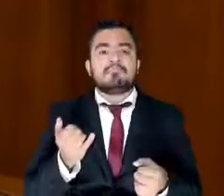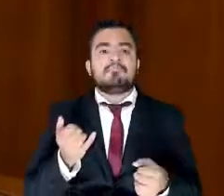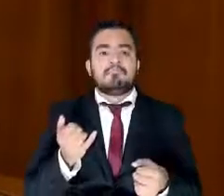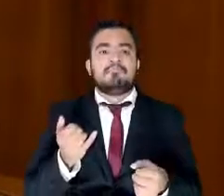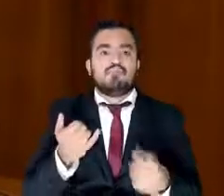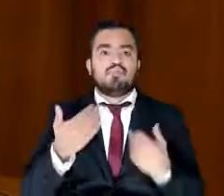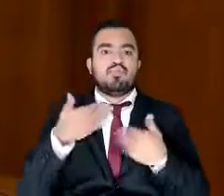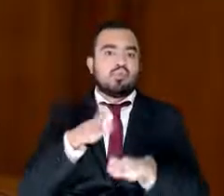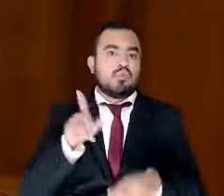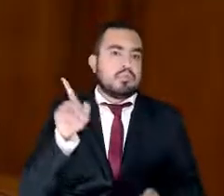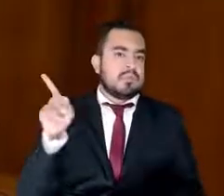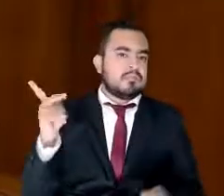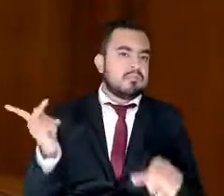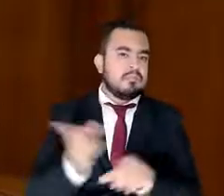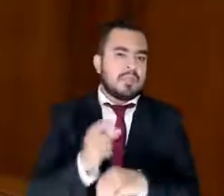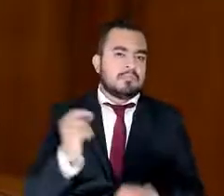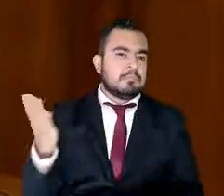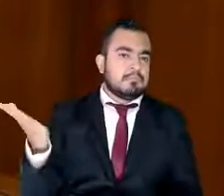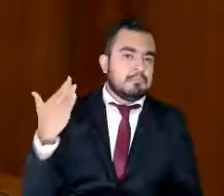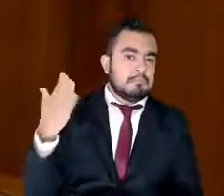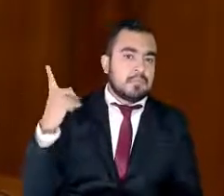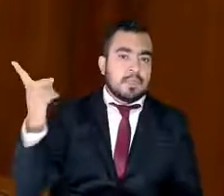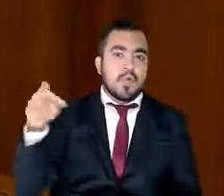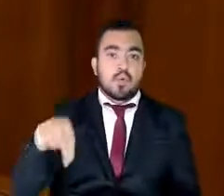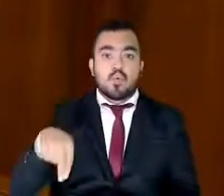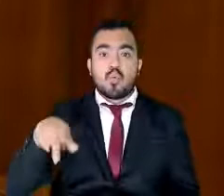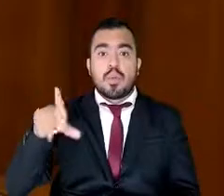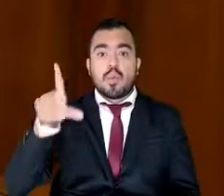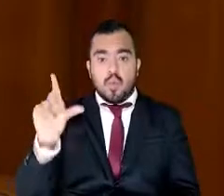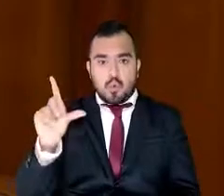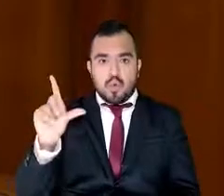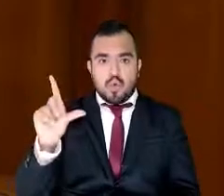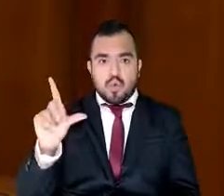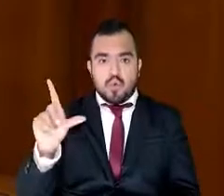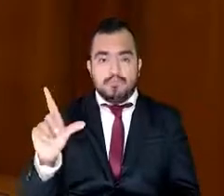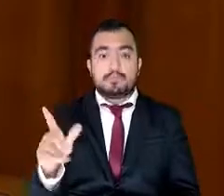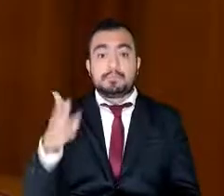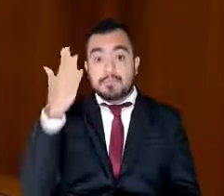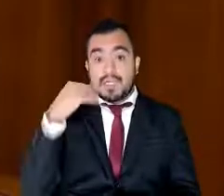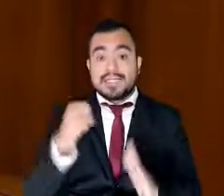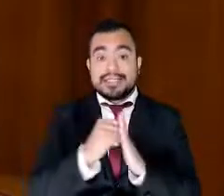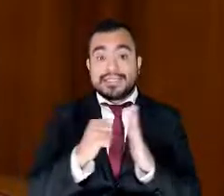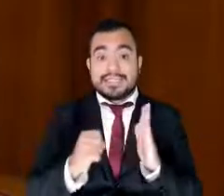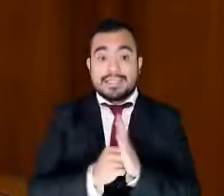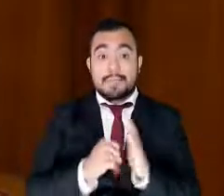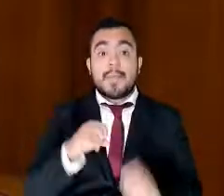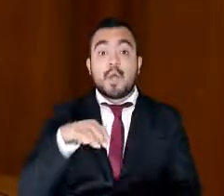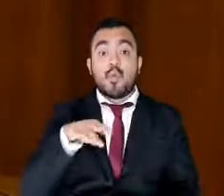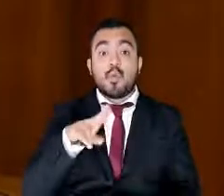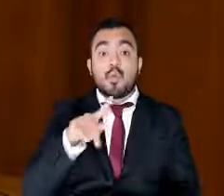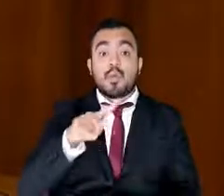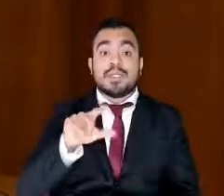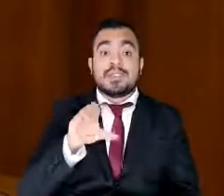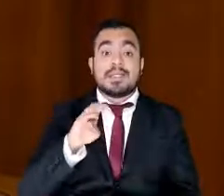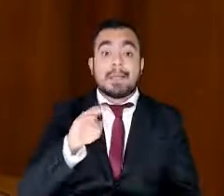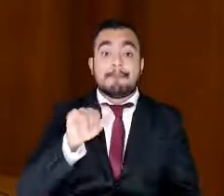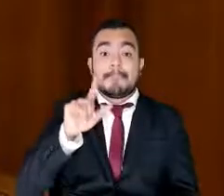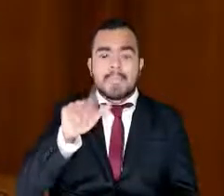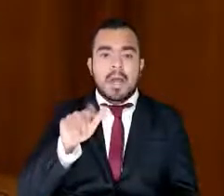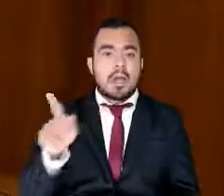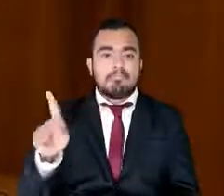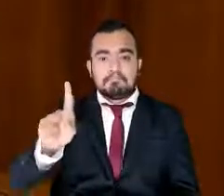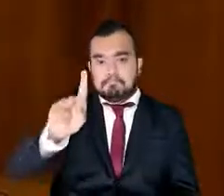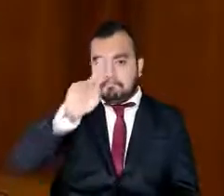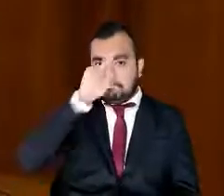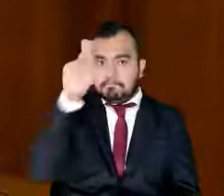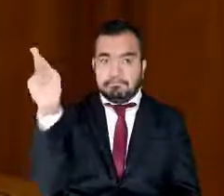esta situación que ha sucedido en el estado de Nuevo León. El sistema Cutzamala ha sufrido una de las